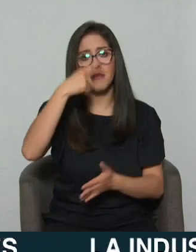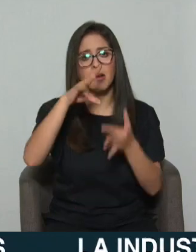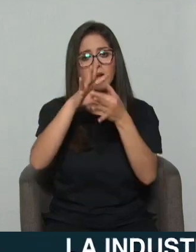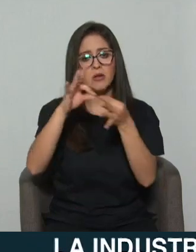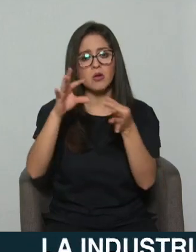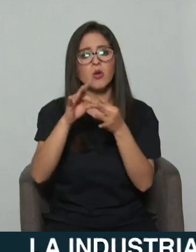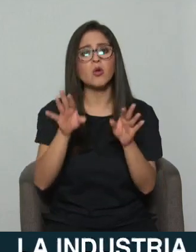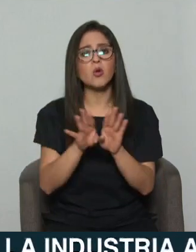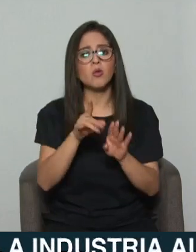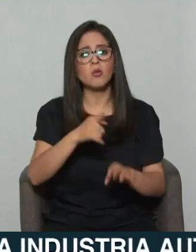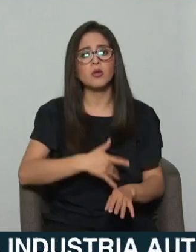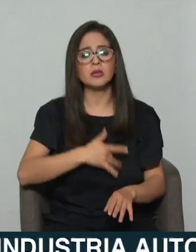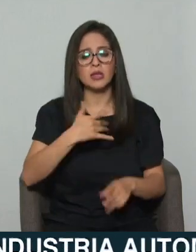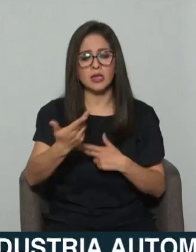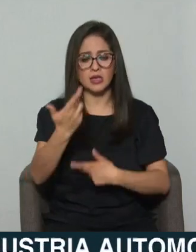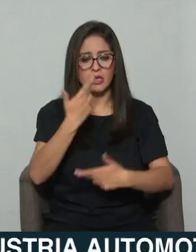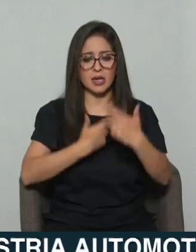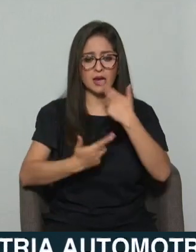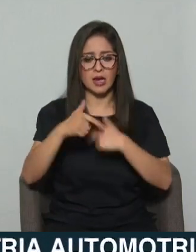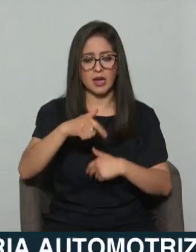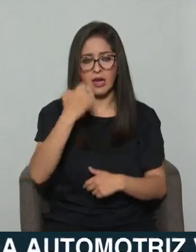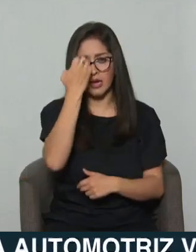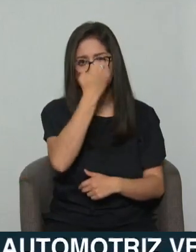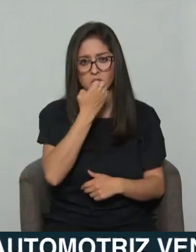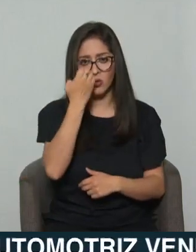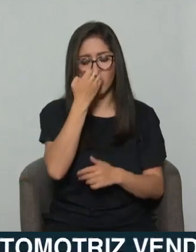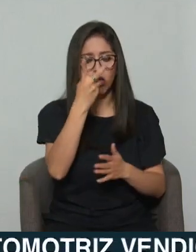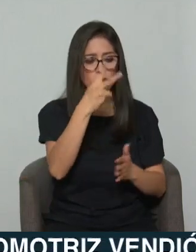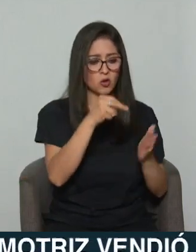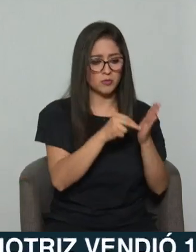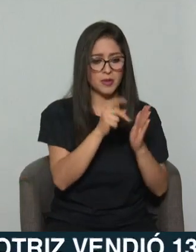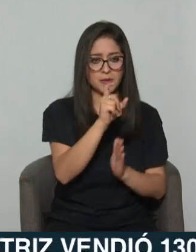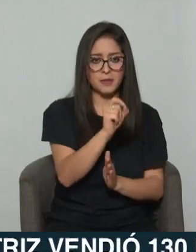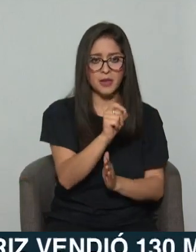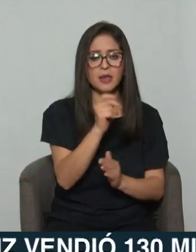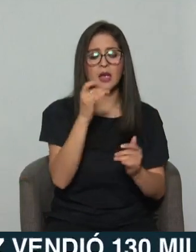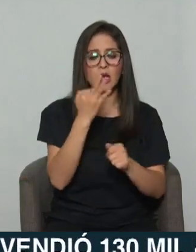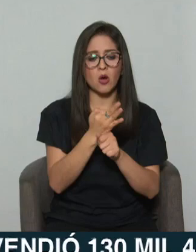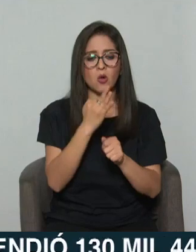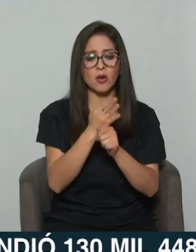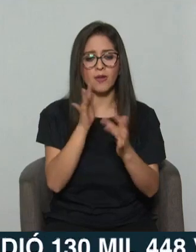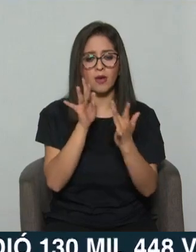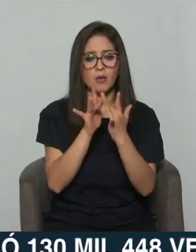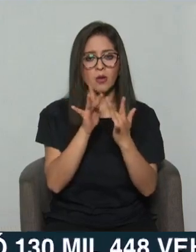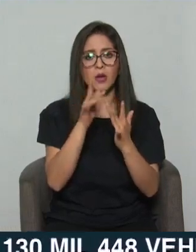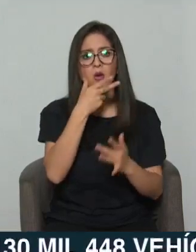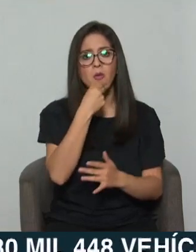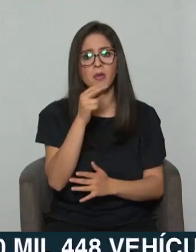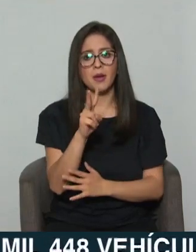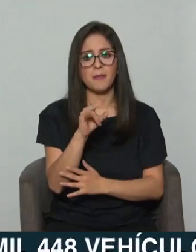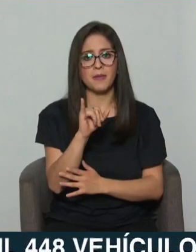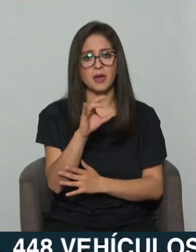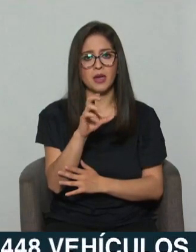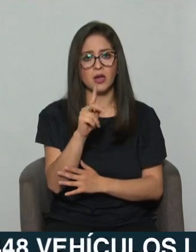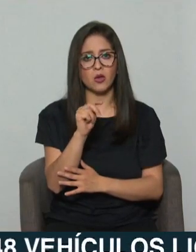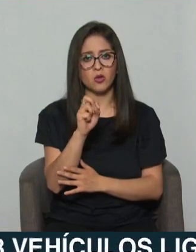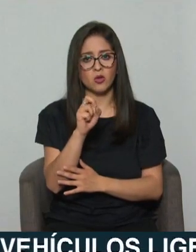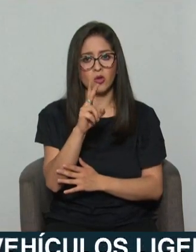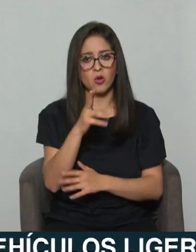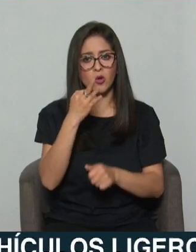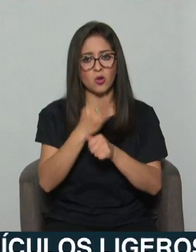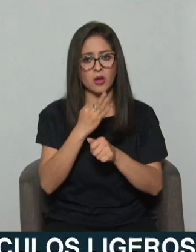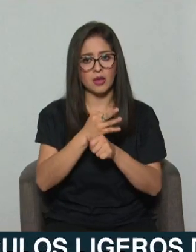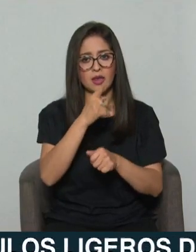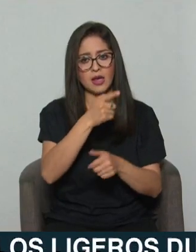cómo se está viviendo este regreso a la escuela en este ciclo del 2020, nos vamos a enlazar con nuestro compañero Víctor Diego. Él se encuentra en las calles de la Ciudad